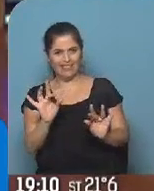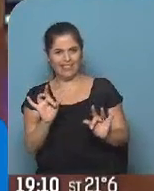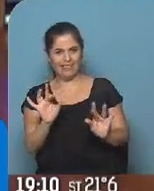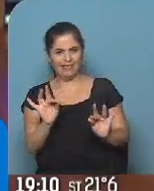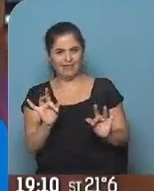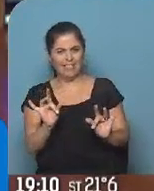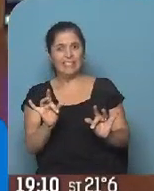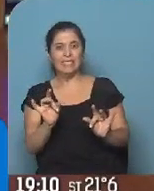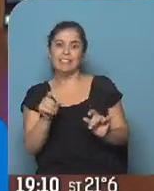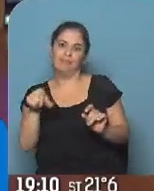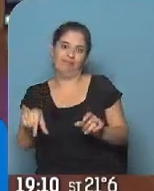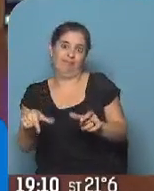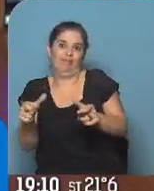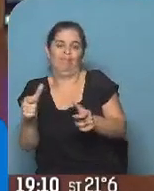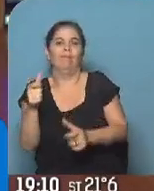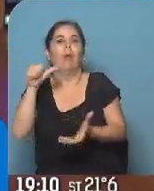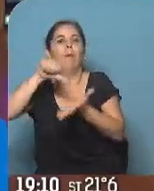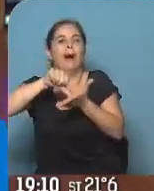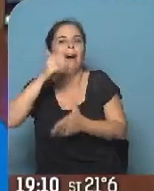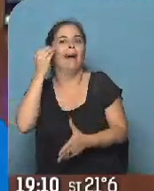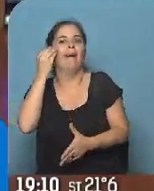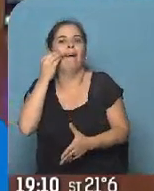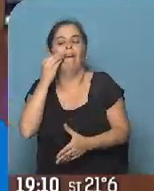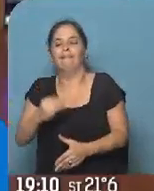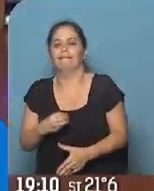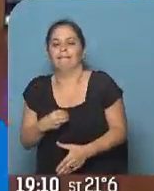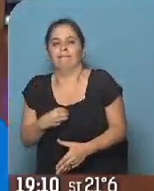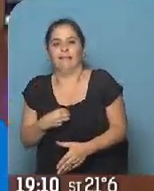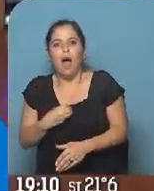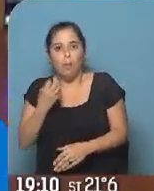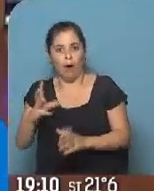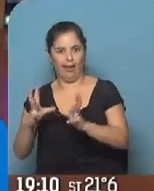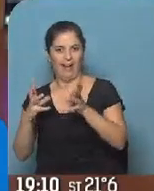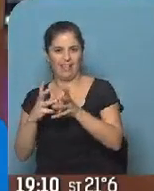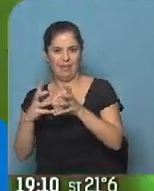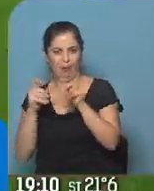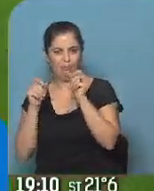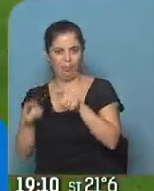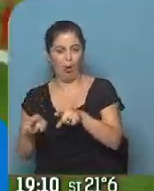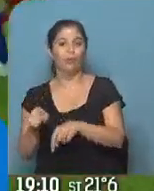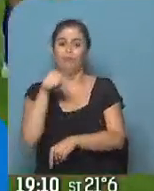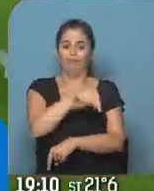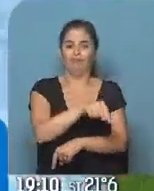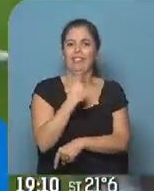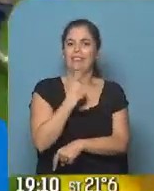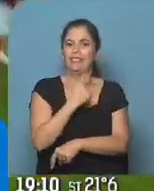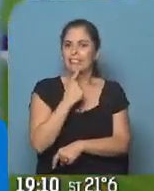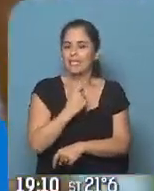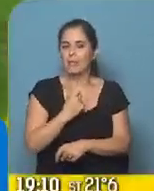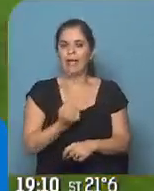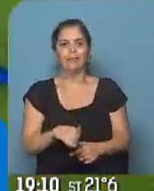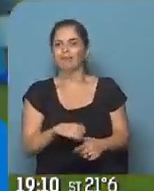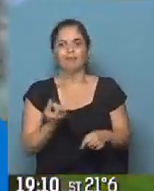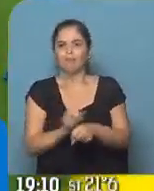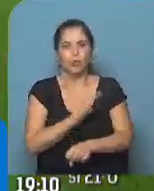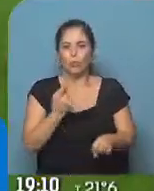absoluta, un equipo al que no le apareció ni la intensidad defensiva ni la capacidad para lastimar en el área